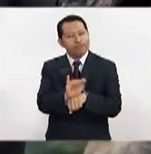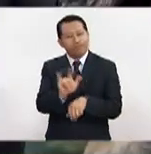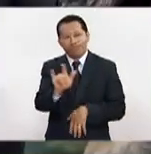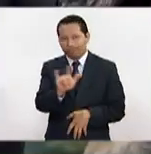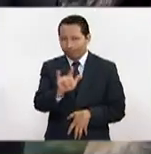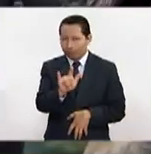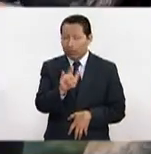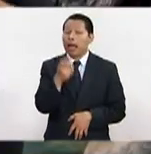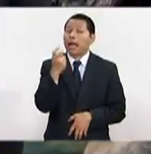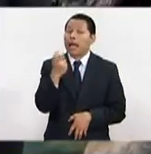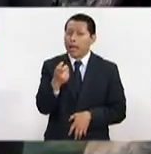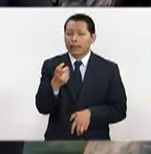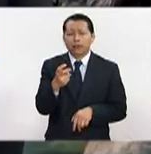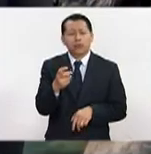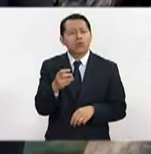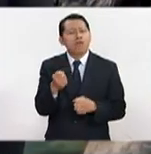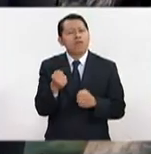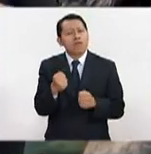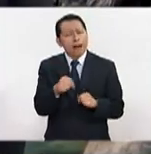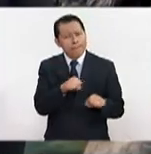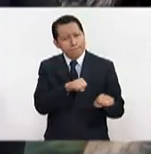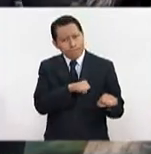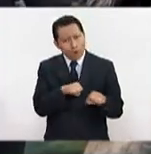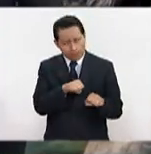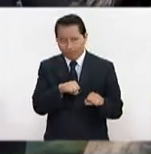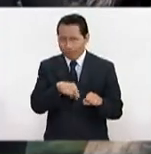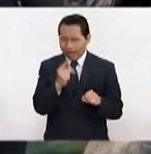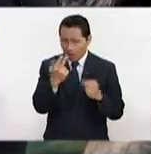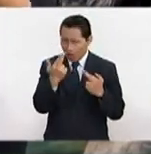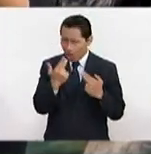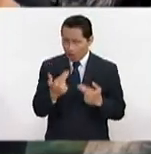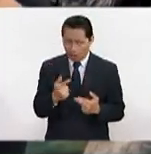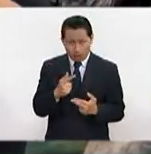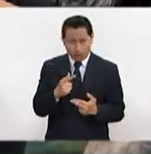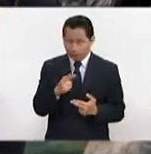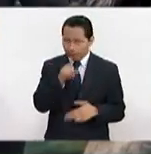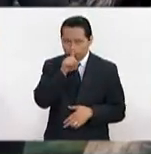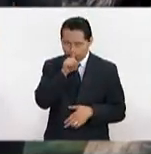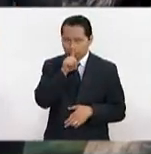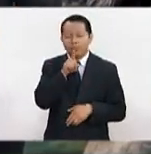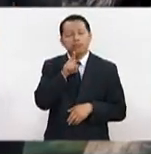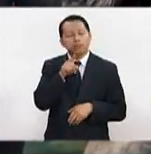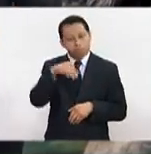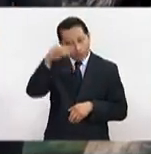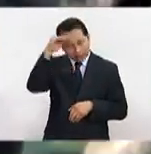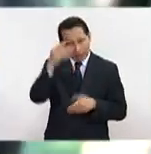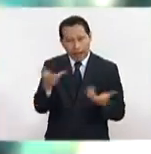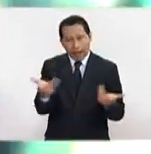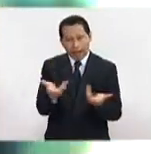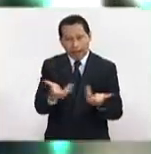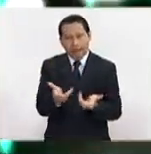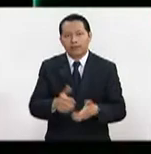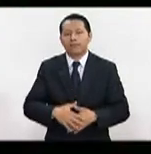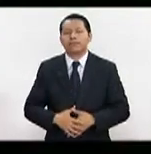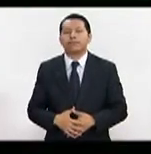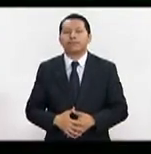nos movió, pero no nos derrumbó. Habrá que reflexionar qué es lo que vamos a sembrar.